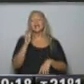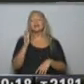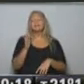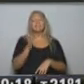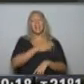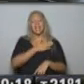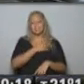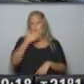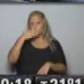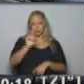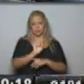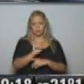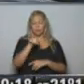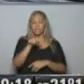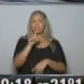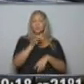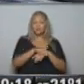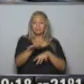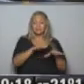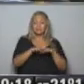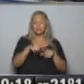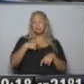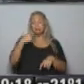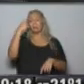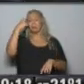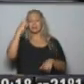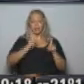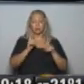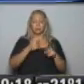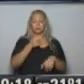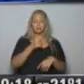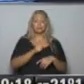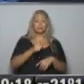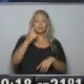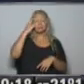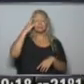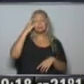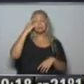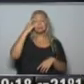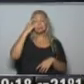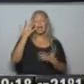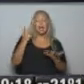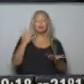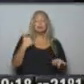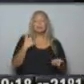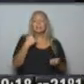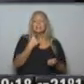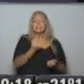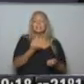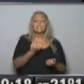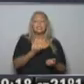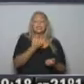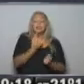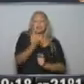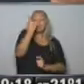la última. Y esta situación genera algunas reflexiones. La primera de ellas, aunque sea casi ingrato señalarlo, es que no es la